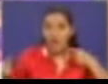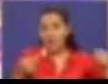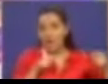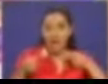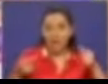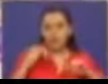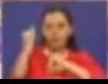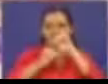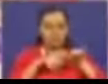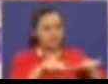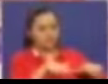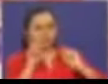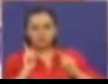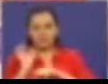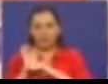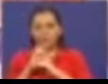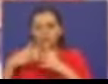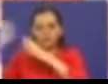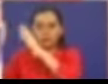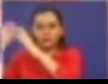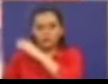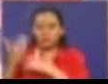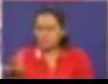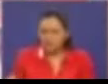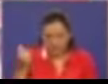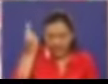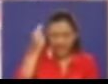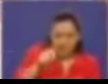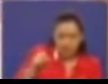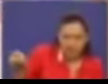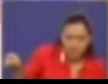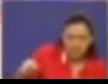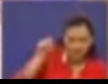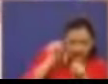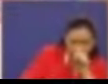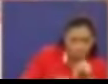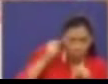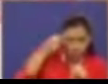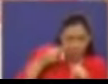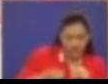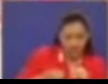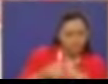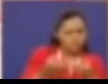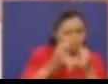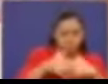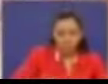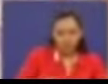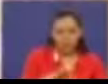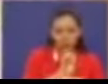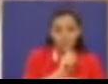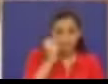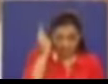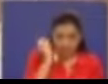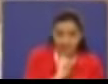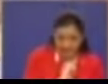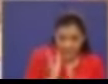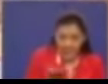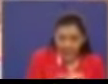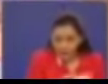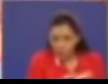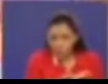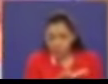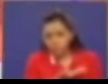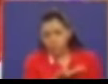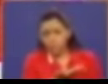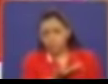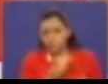los mismos de siempre. Aunque a esto no les importa el país, les importa hacerle daño al gobierno, así destruyan al país. Pero que se entienda que con toda esa inestabilidad